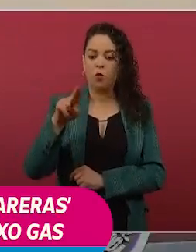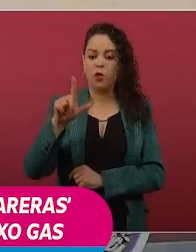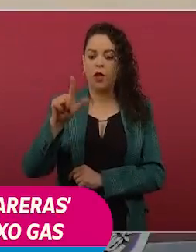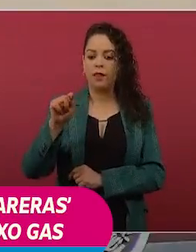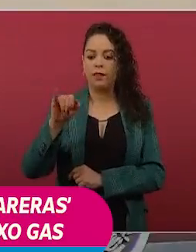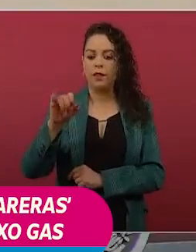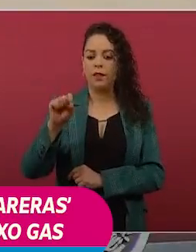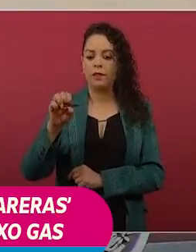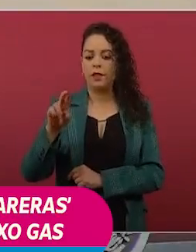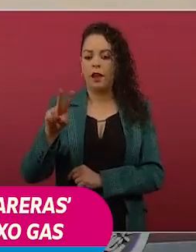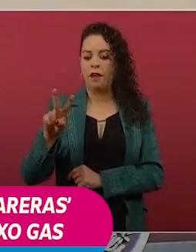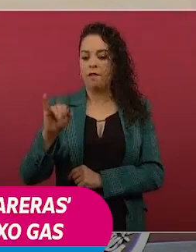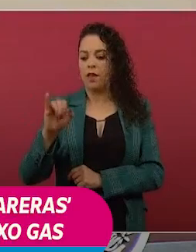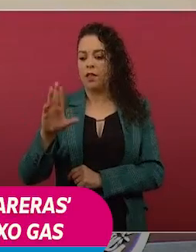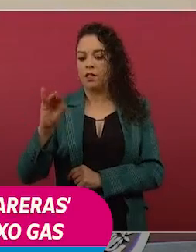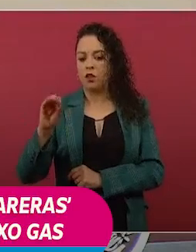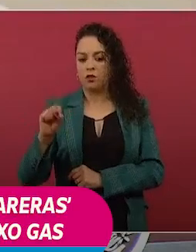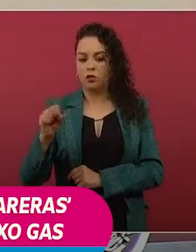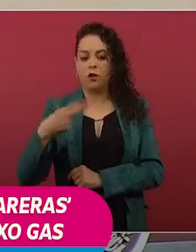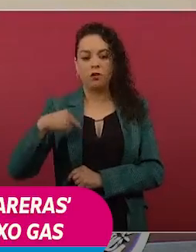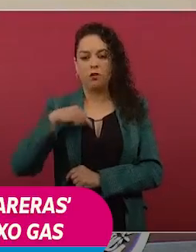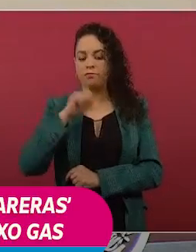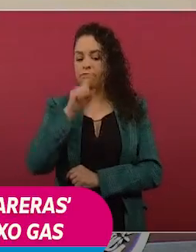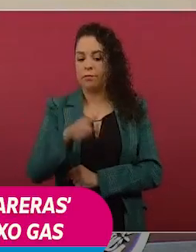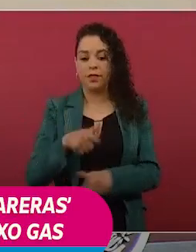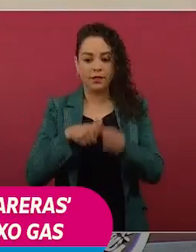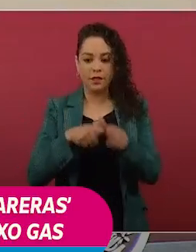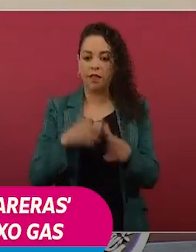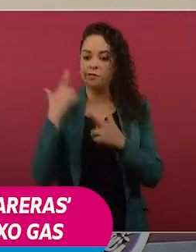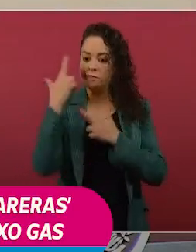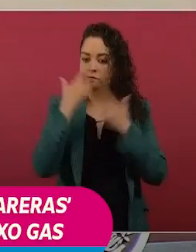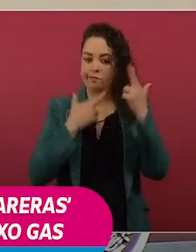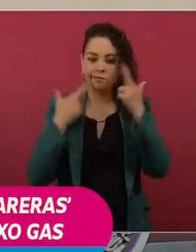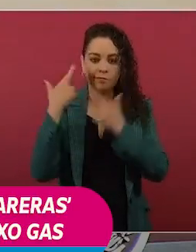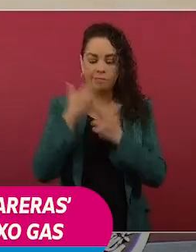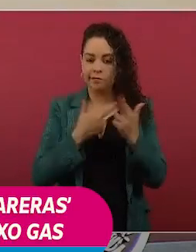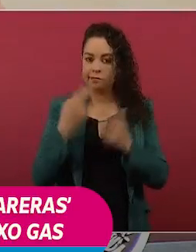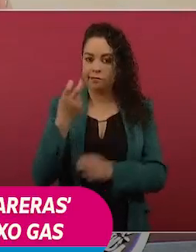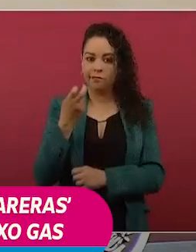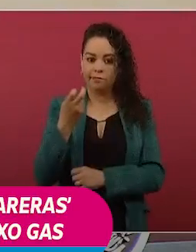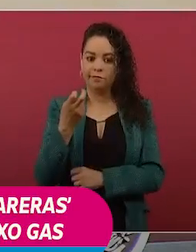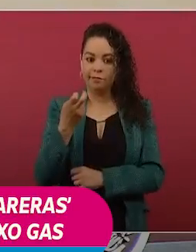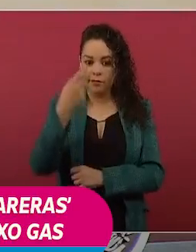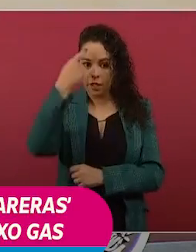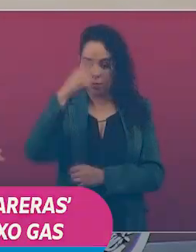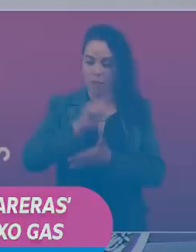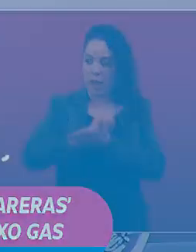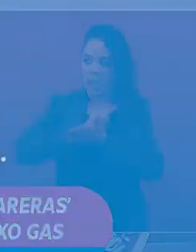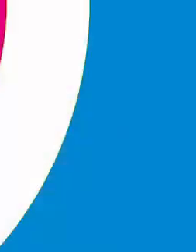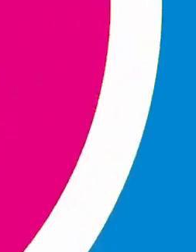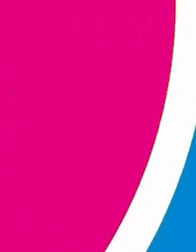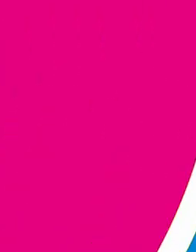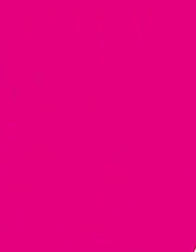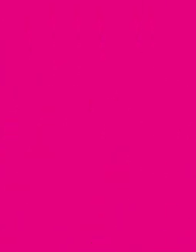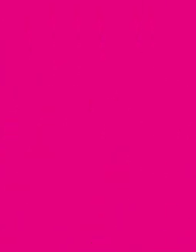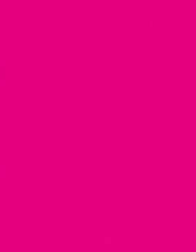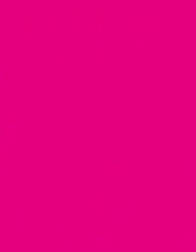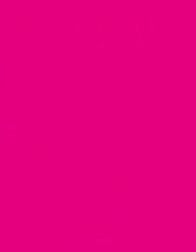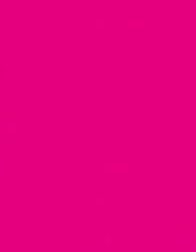Vamos también a seguir verificando el tema de los servicios sanitarios para que estén limpios y no los cobren.